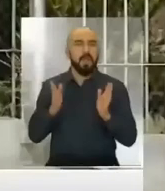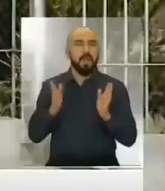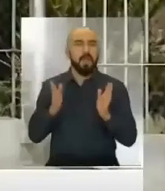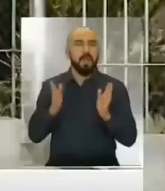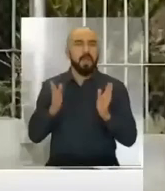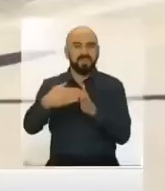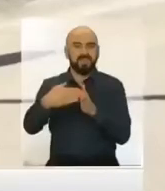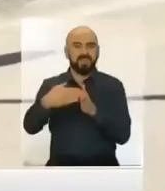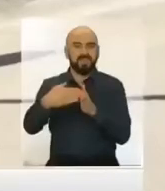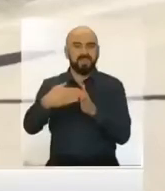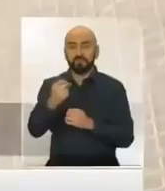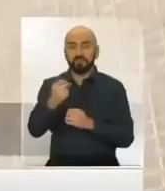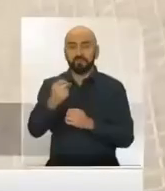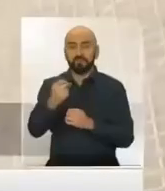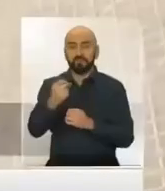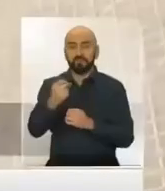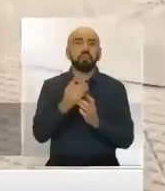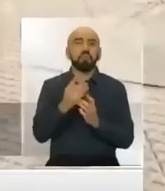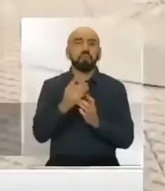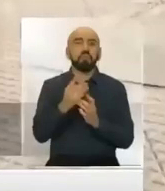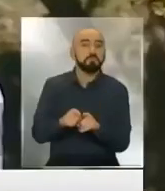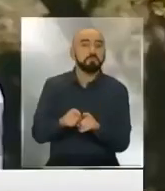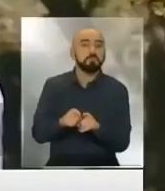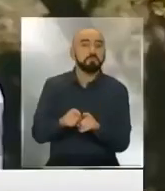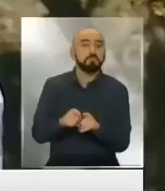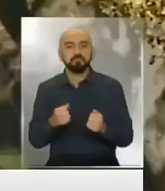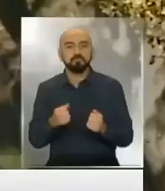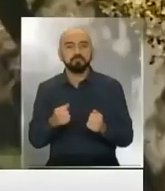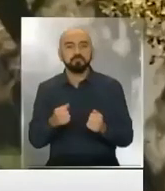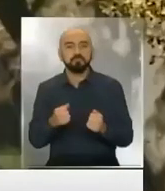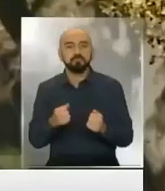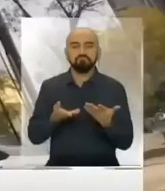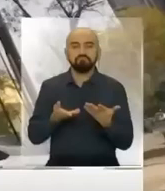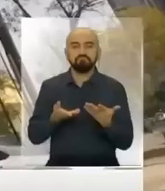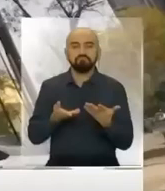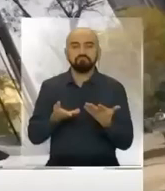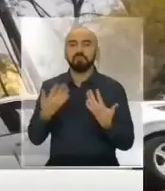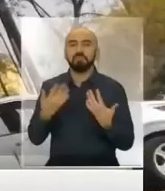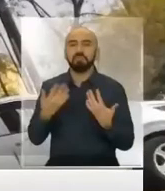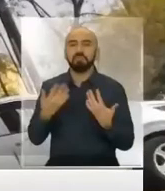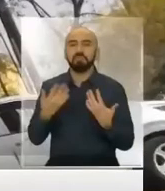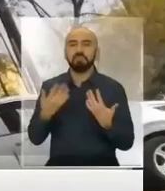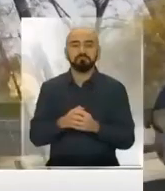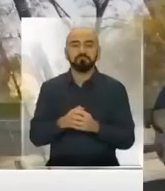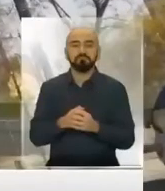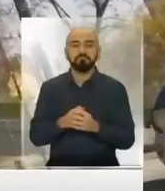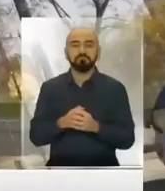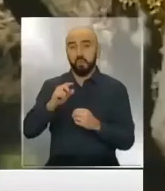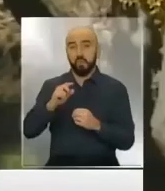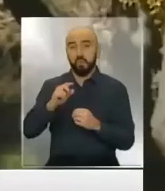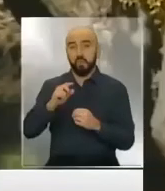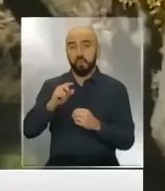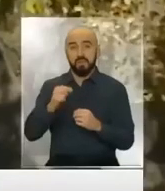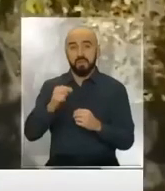está, hermano? Bien, lo disfruté. ¿Cuánto es? Bien, disfruté. Bien, pero... ¿Y esto un gramito? Sí. Un pesadito.